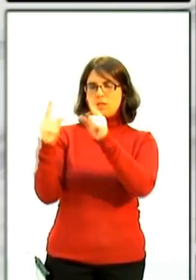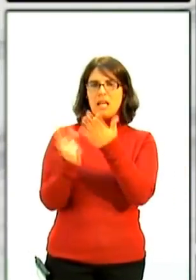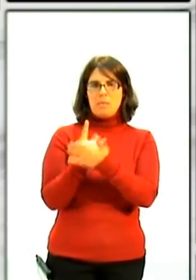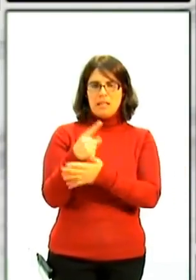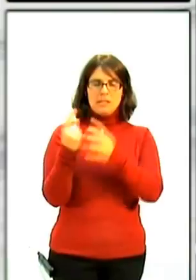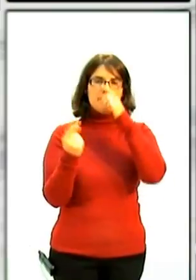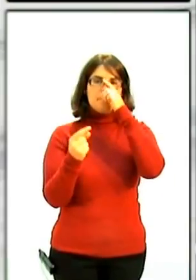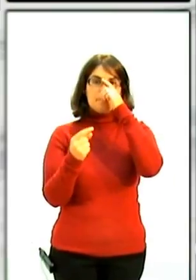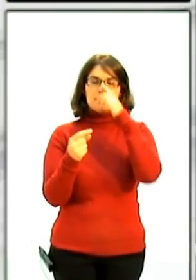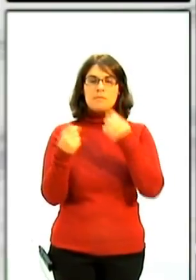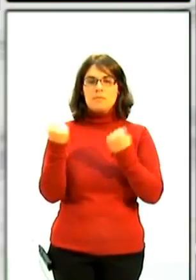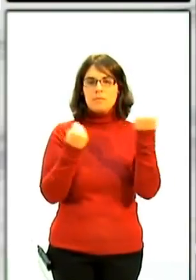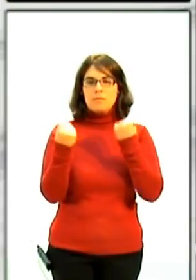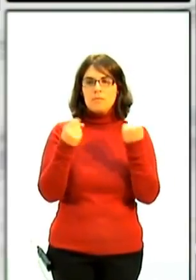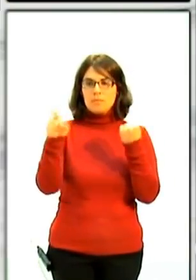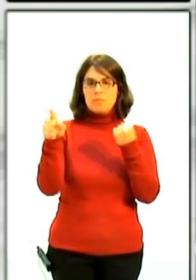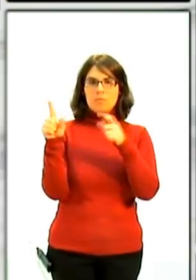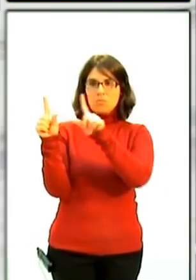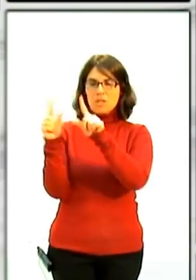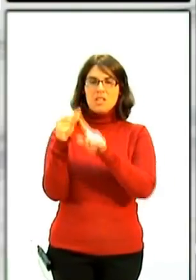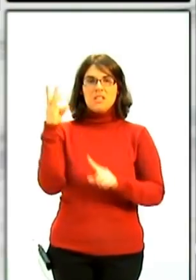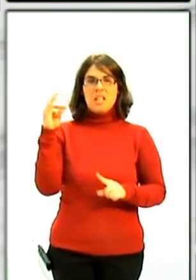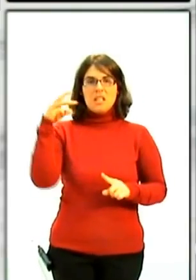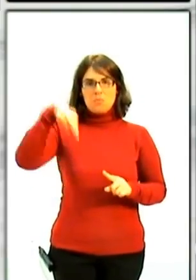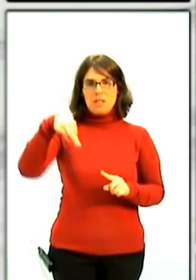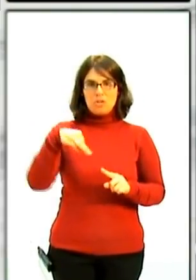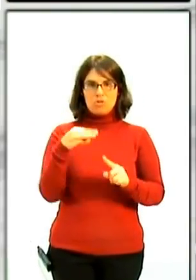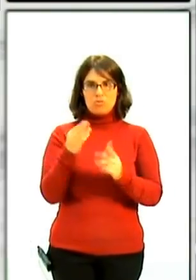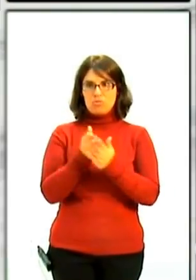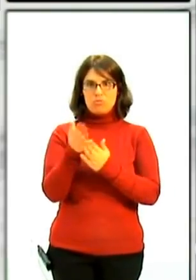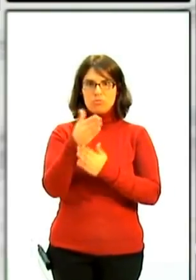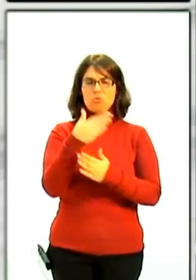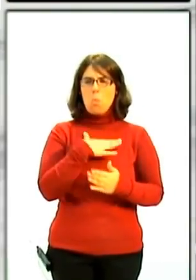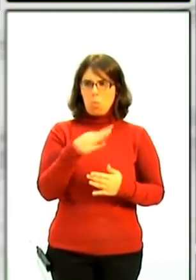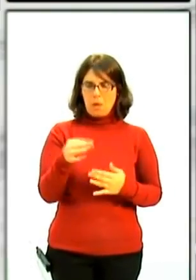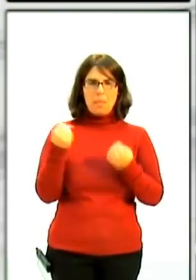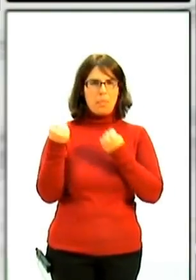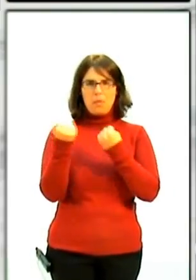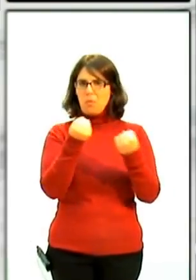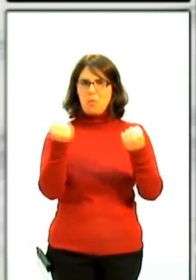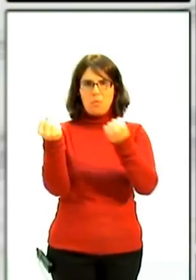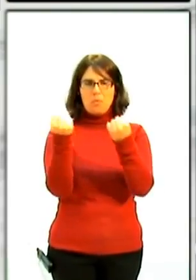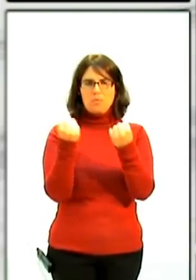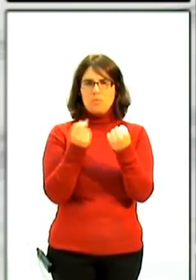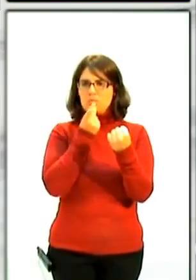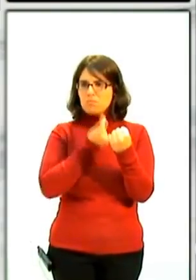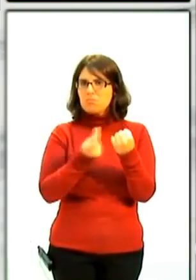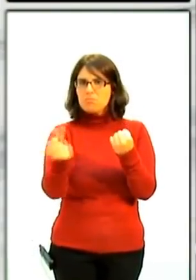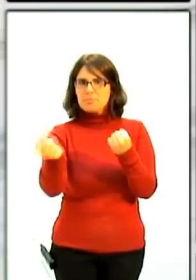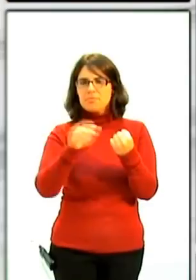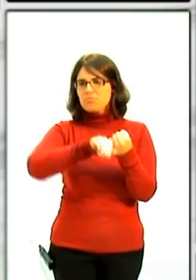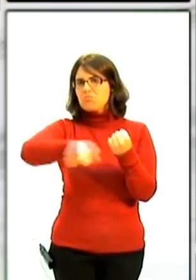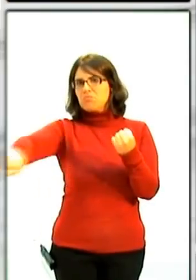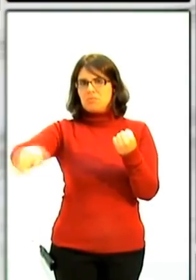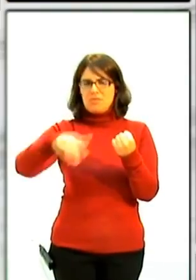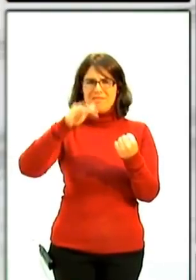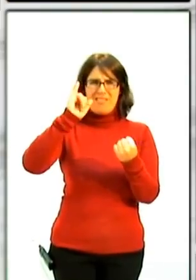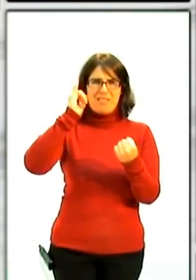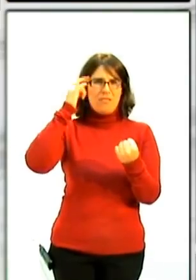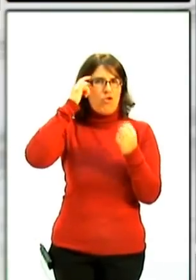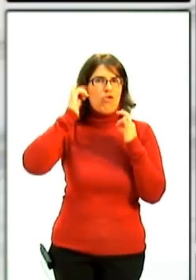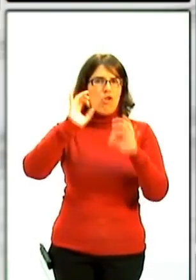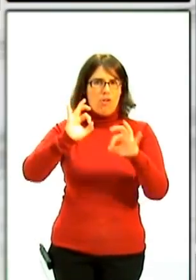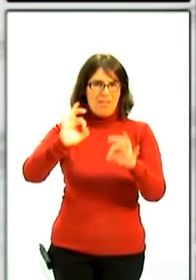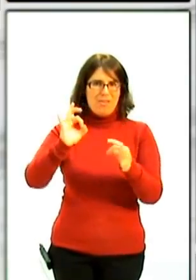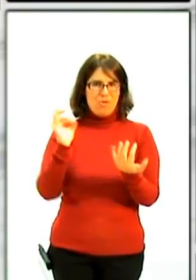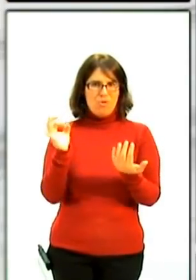pues con el GPS o con una precisión de 30 metros, tú puedes navegar perfectamente por una carretera e indicar la salida, porque como hay una pequeña lógica en la cual te dice,